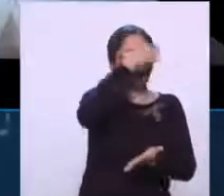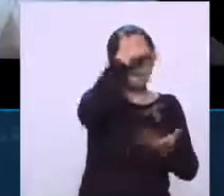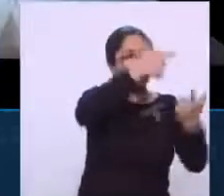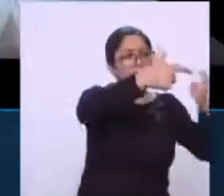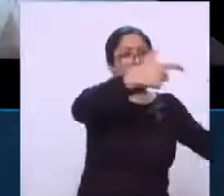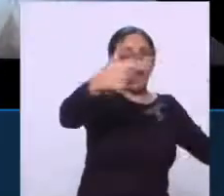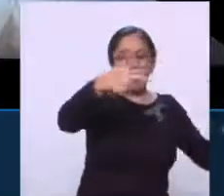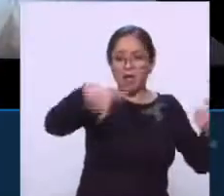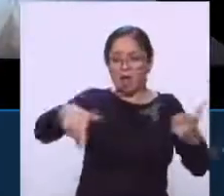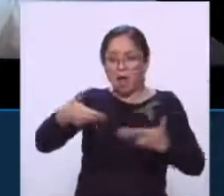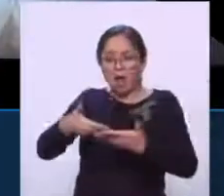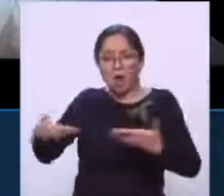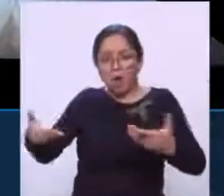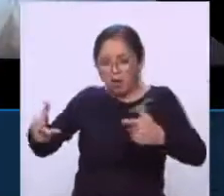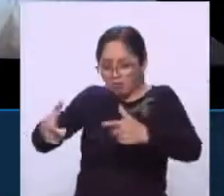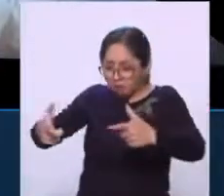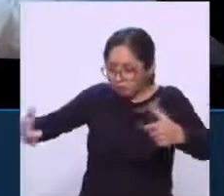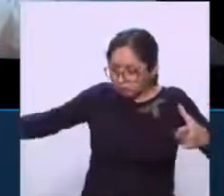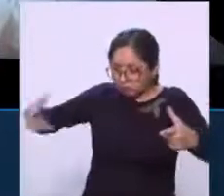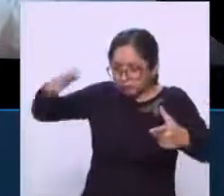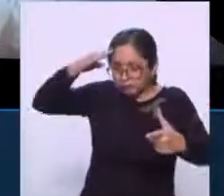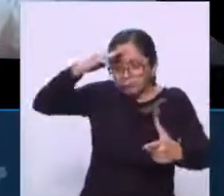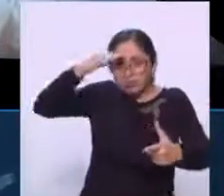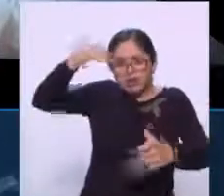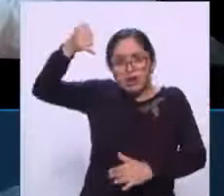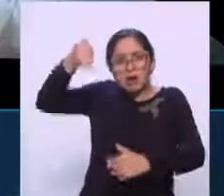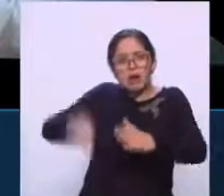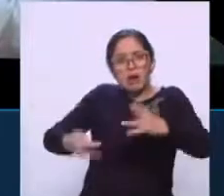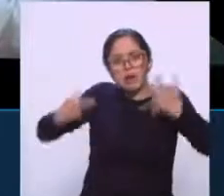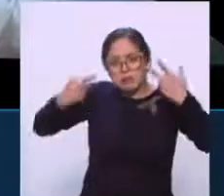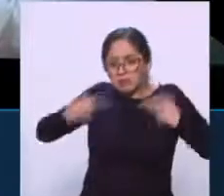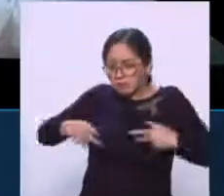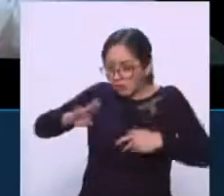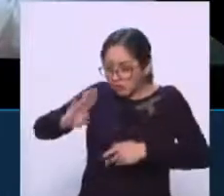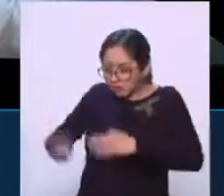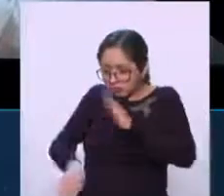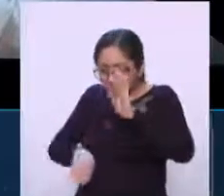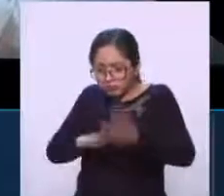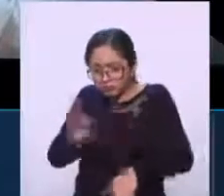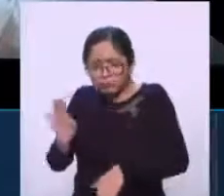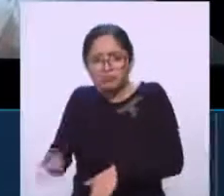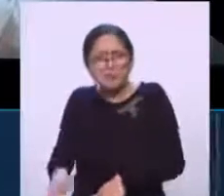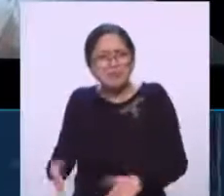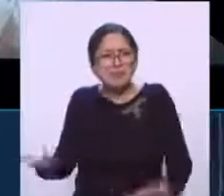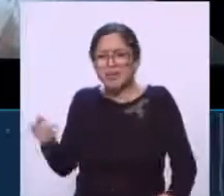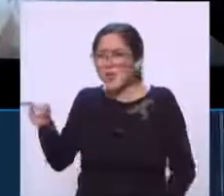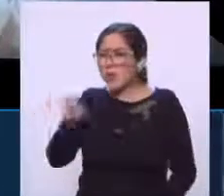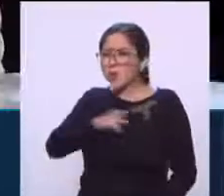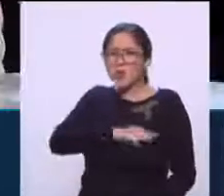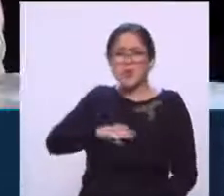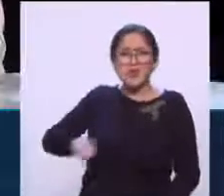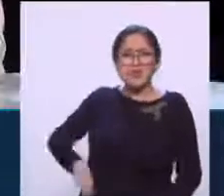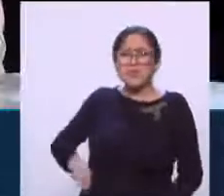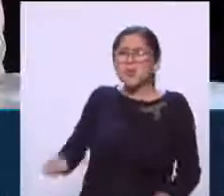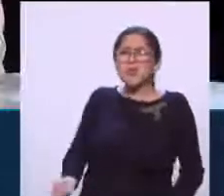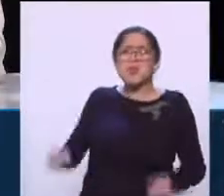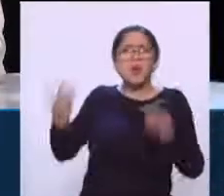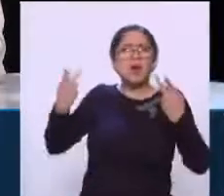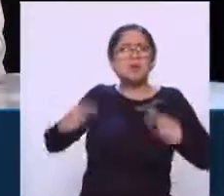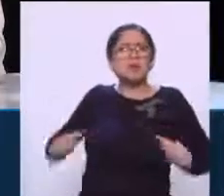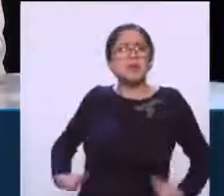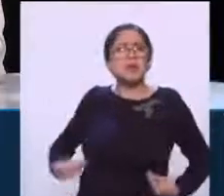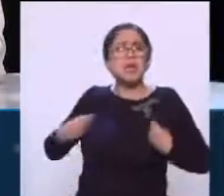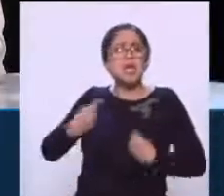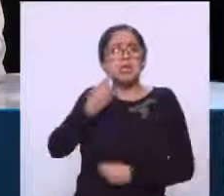10 más grandes que se han descubierto en el país, en un municipio pues, de no más de 100,000 habitantes. Entonces tenemos junto al municipio